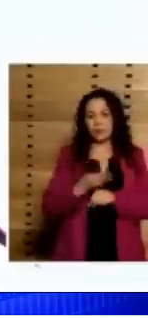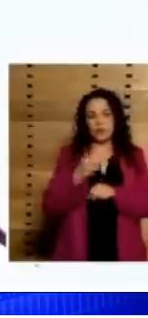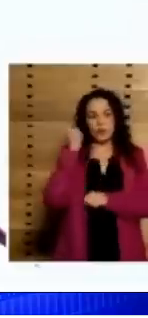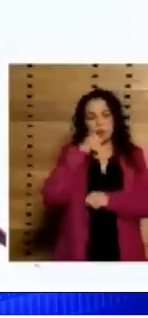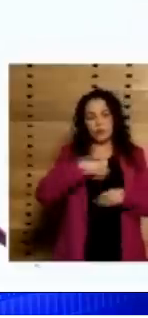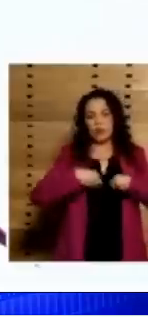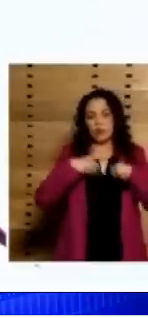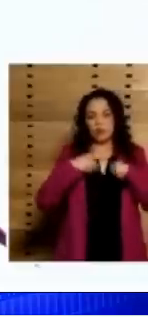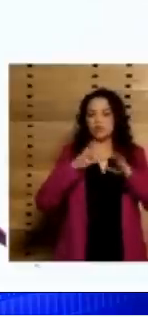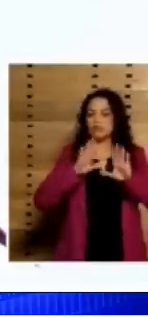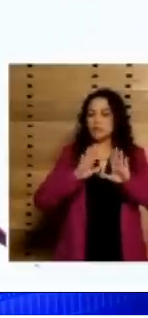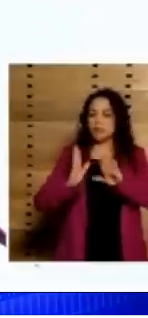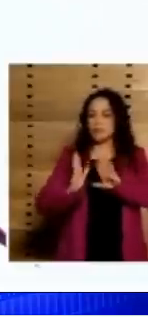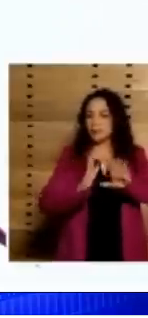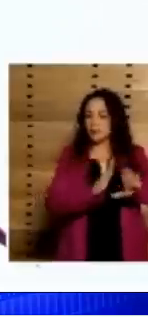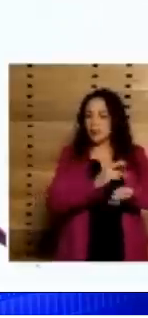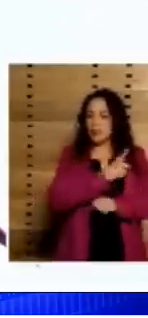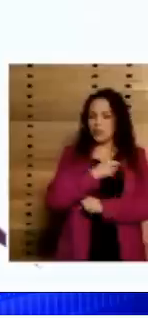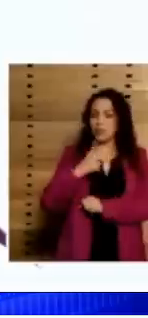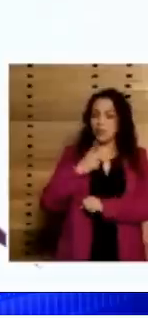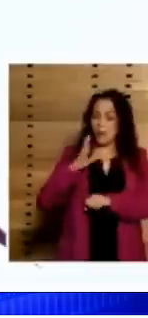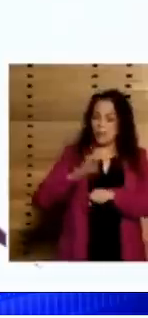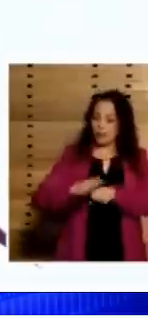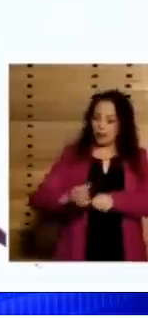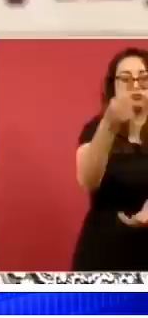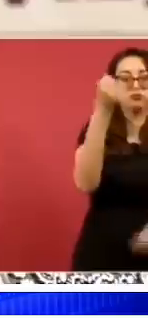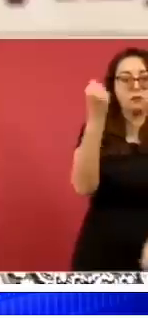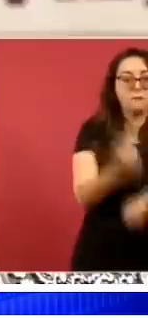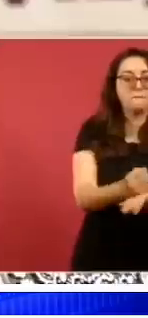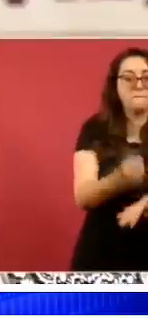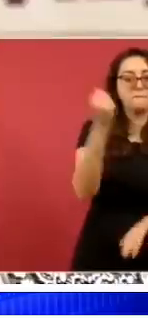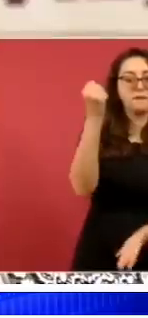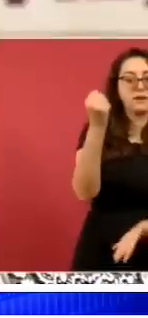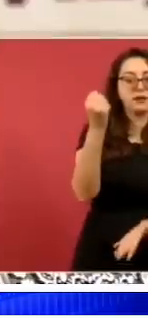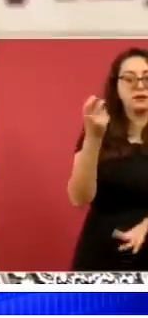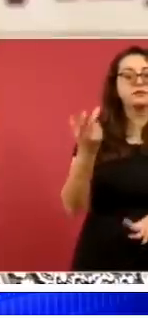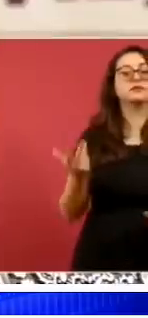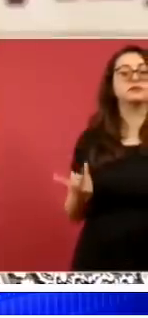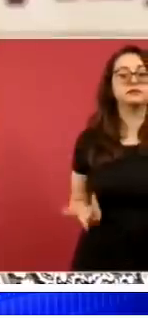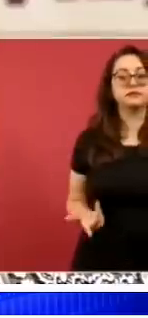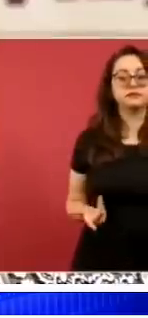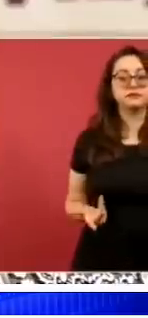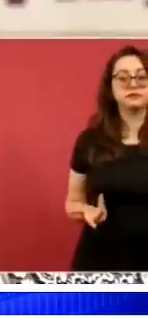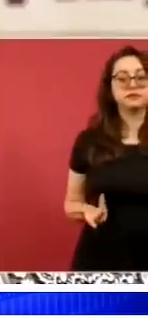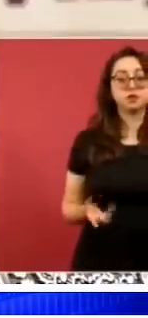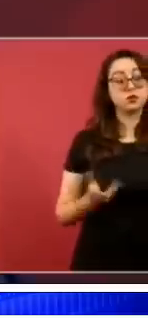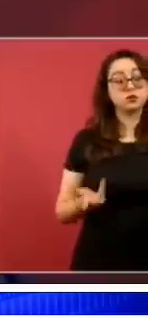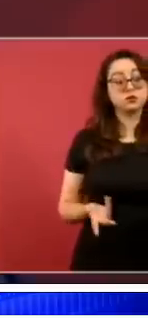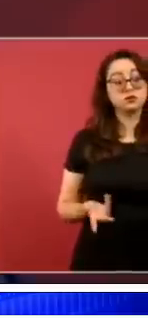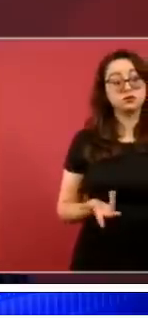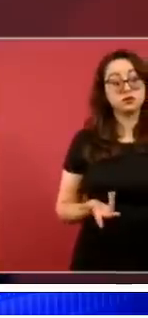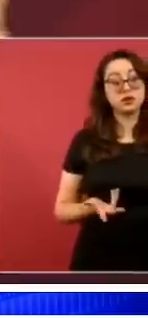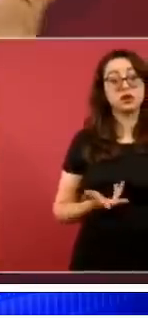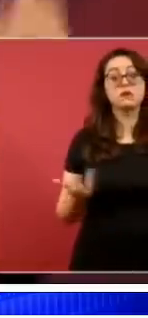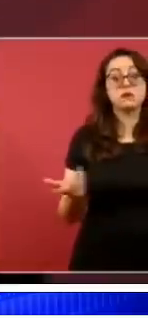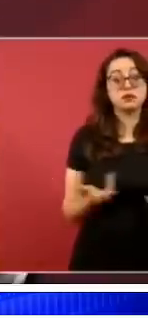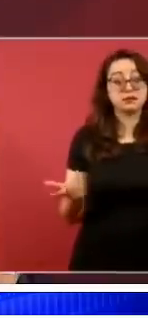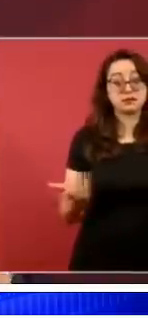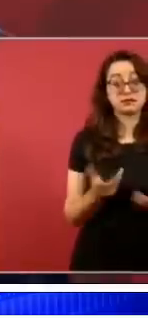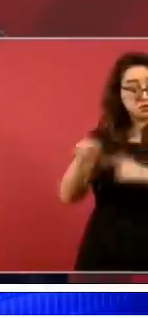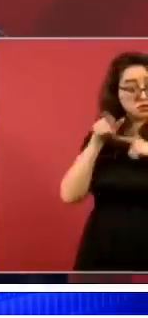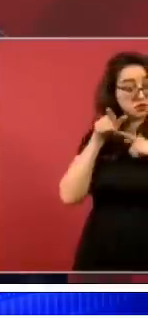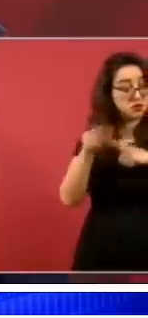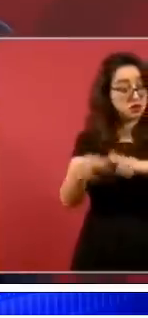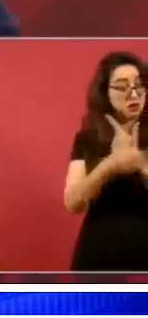Esta reforma constitucional mientras el poder judicial pues ahí estará defendiéndose y la oposición la oposición